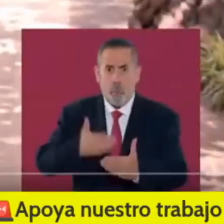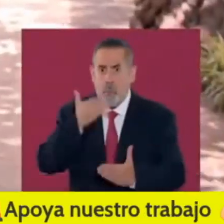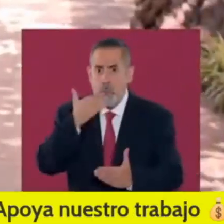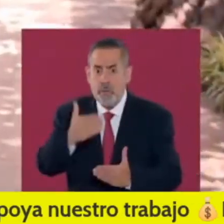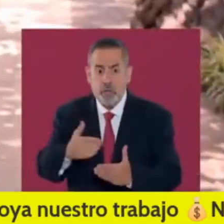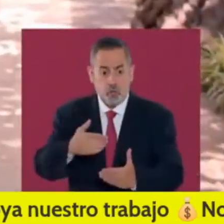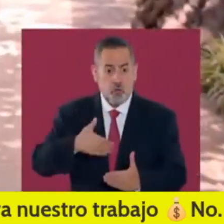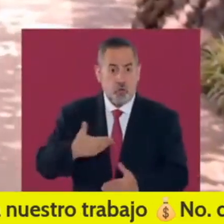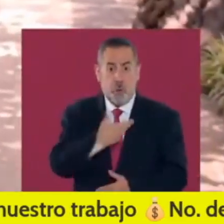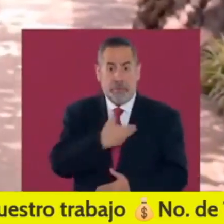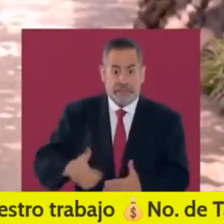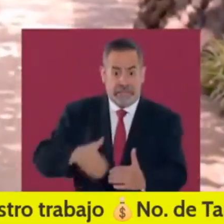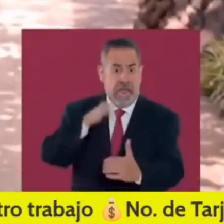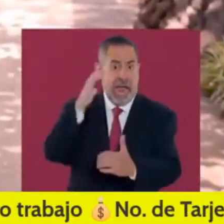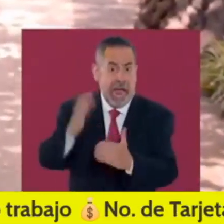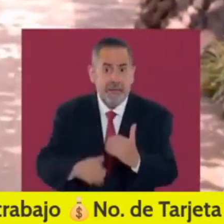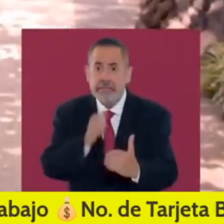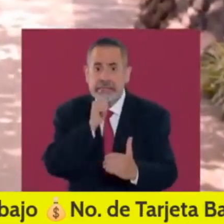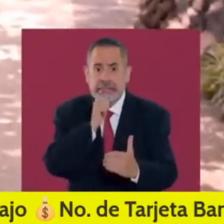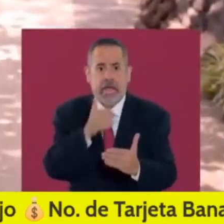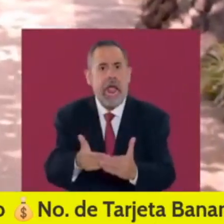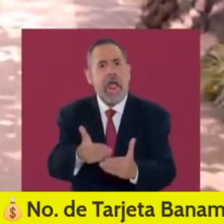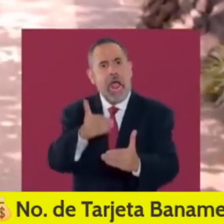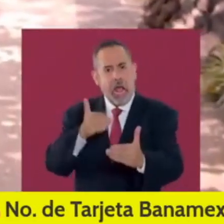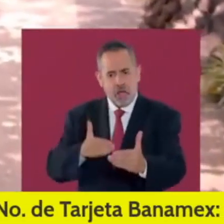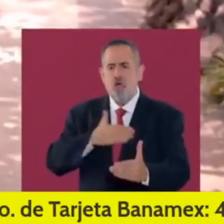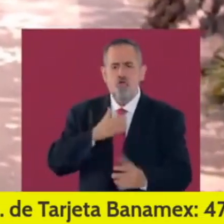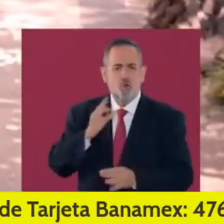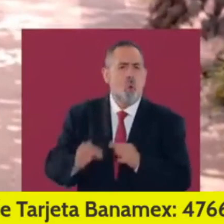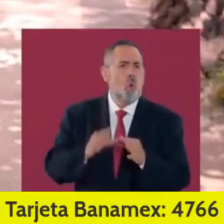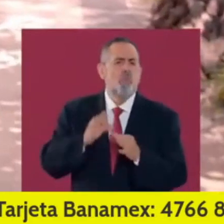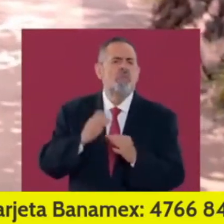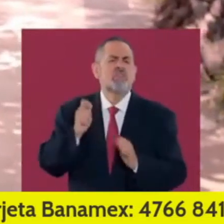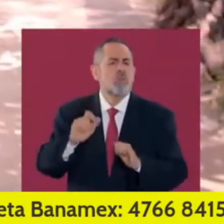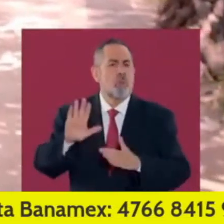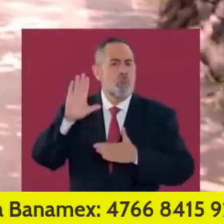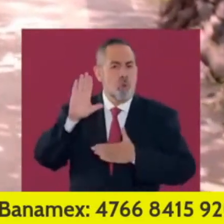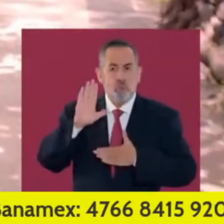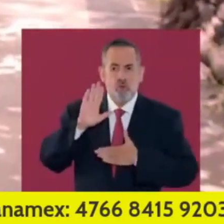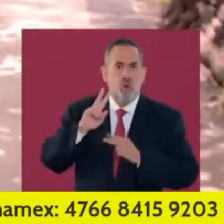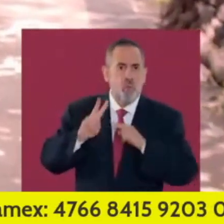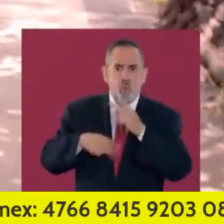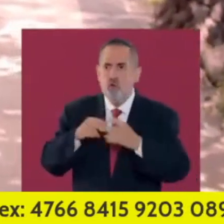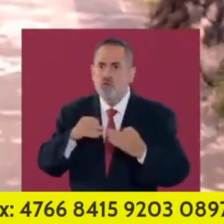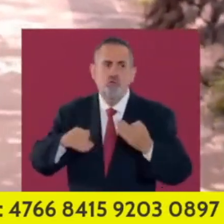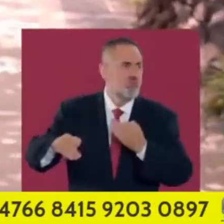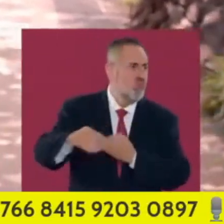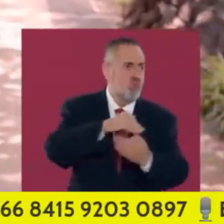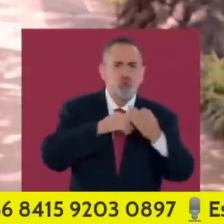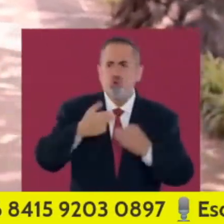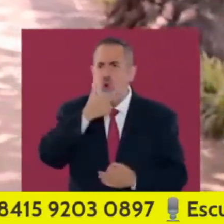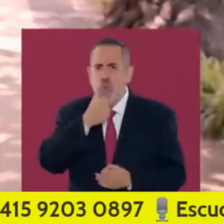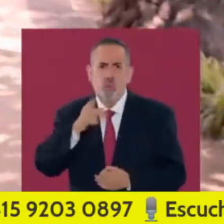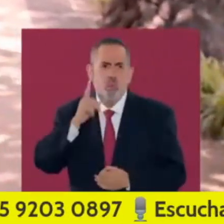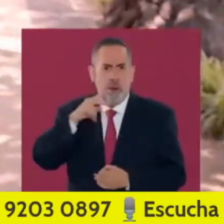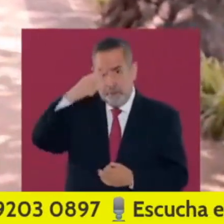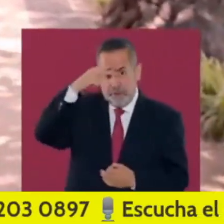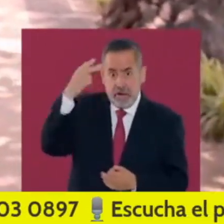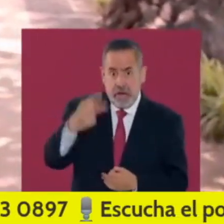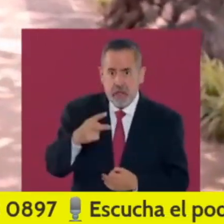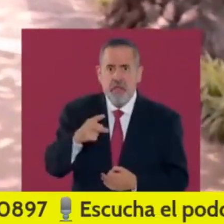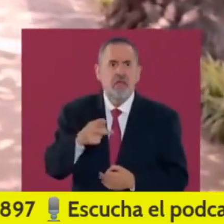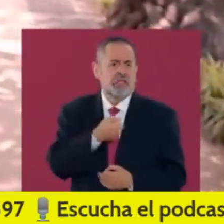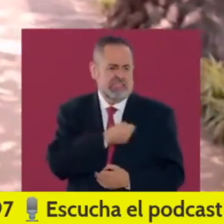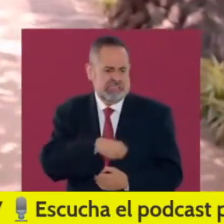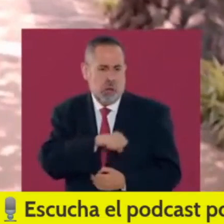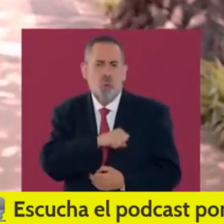Y antes de que termine mi mandato, voy a cumplir el compromiso de garantizar a todas y todos los mexicanos el